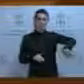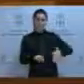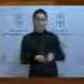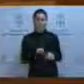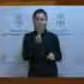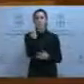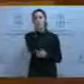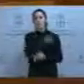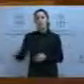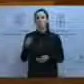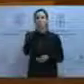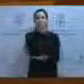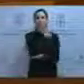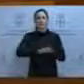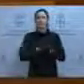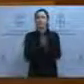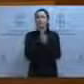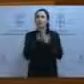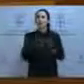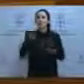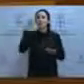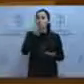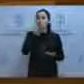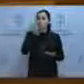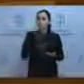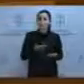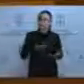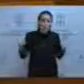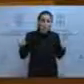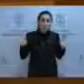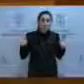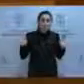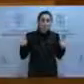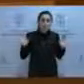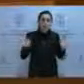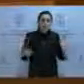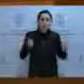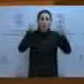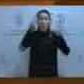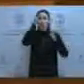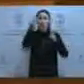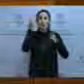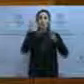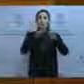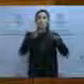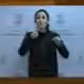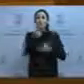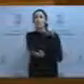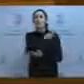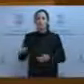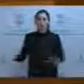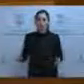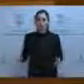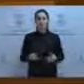negó la gratuidad de los libros de texto para los alumnos asturianos.